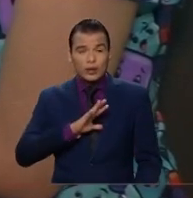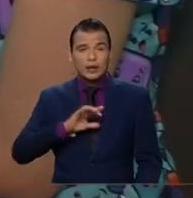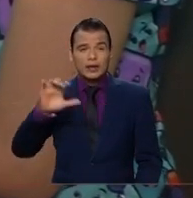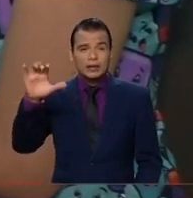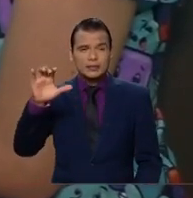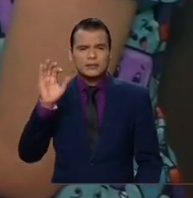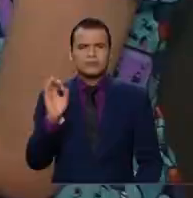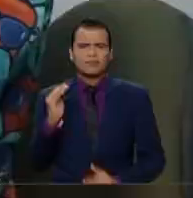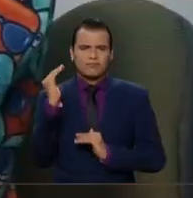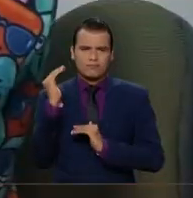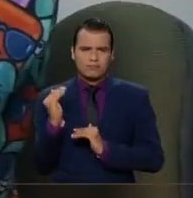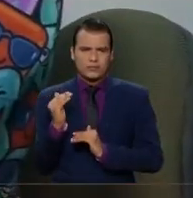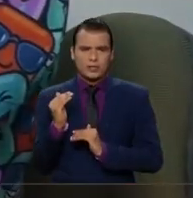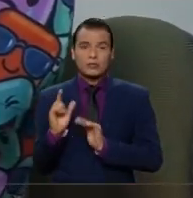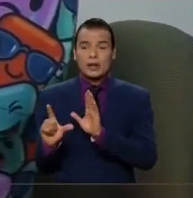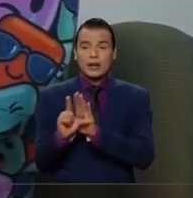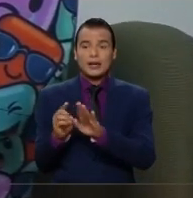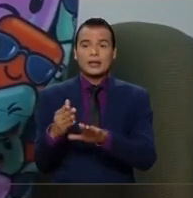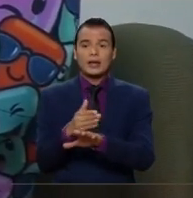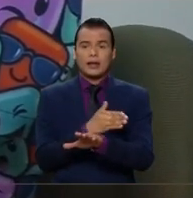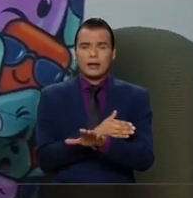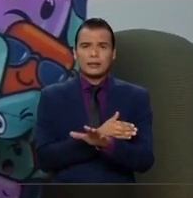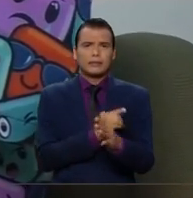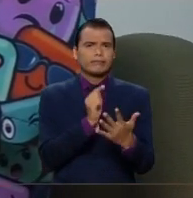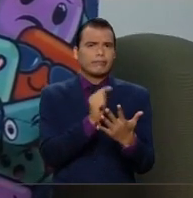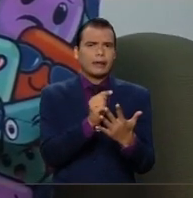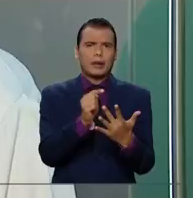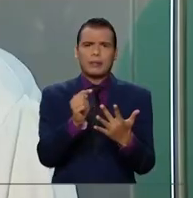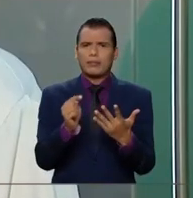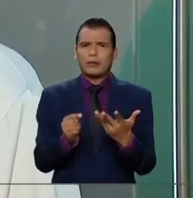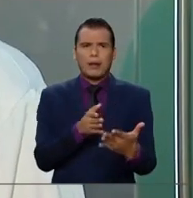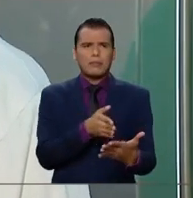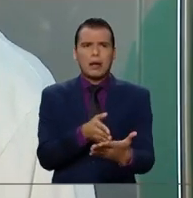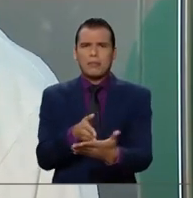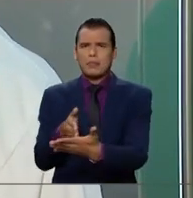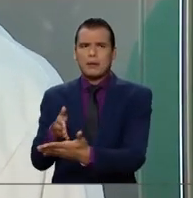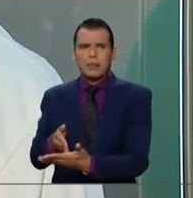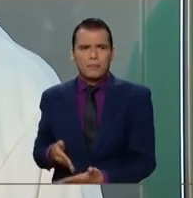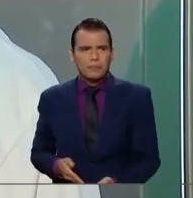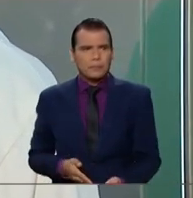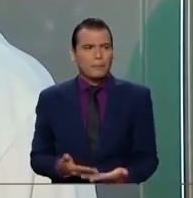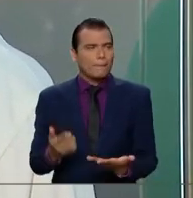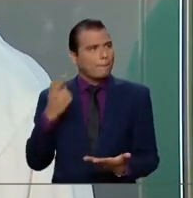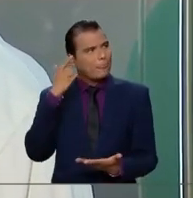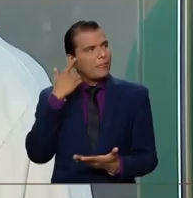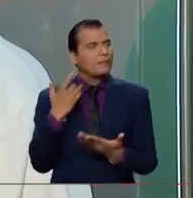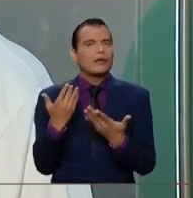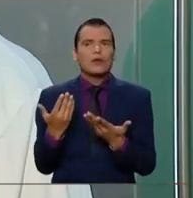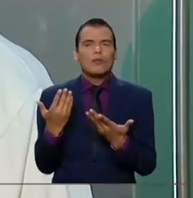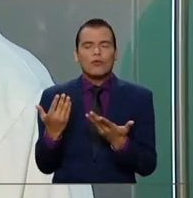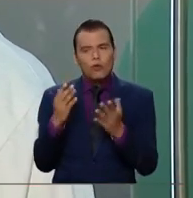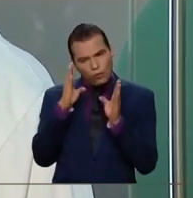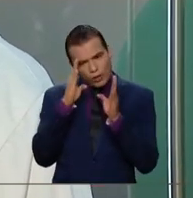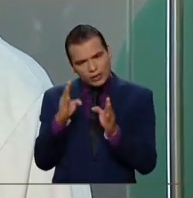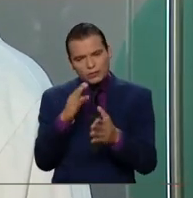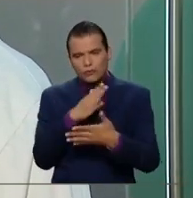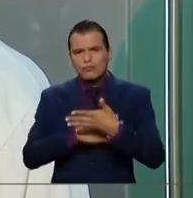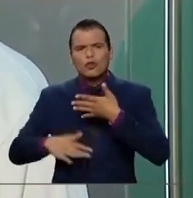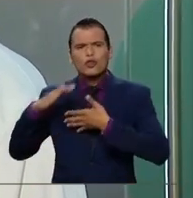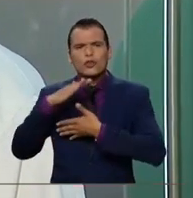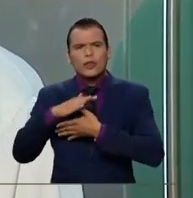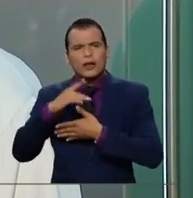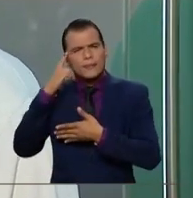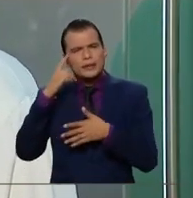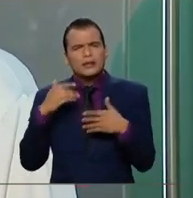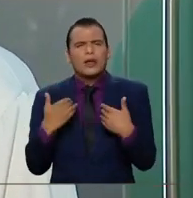Antes de la ley, muchas barreras. Antes de la ley no podíamos priorizar suficientemente el niño con